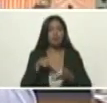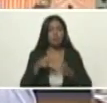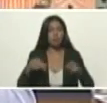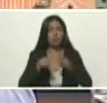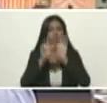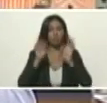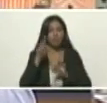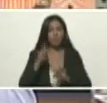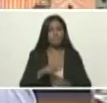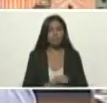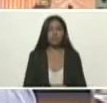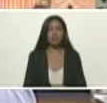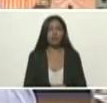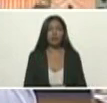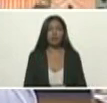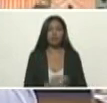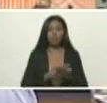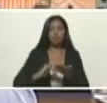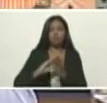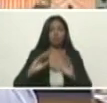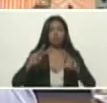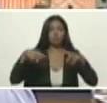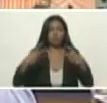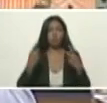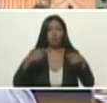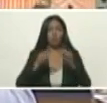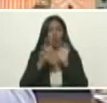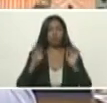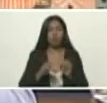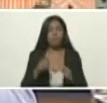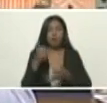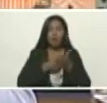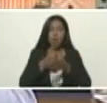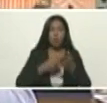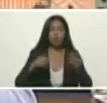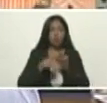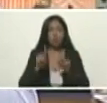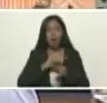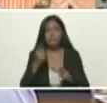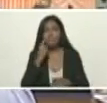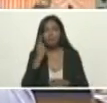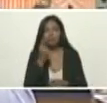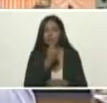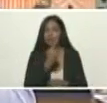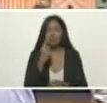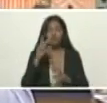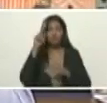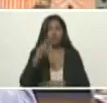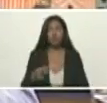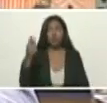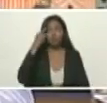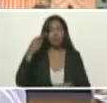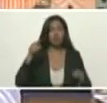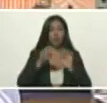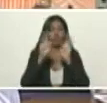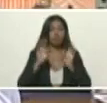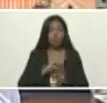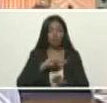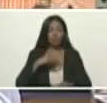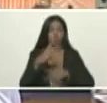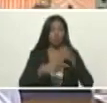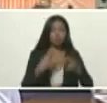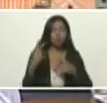firmemente sus reivindicaciones, sus luchas y que está pendiente todos los días de que nuestro